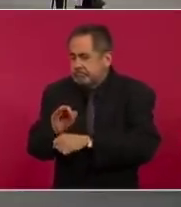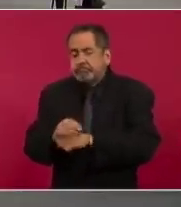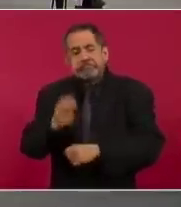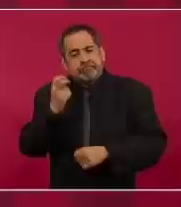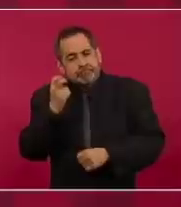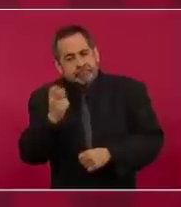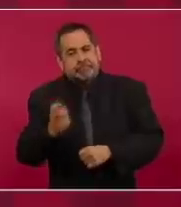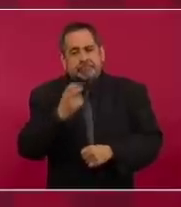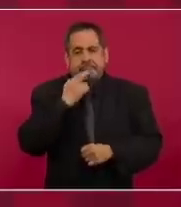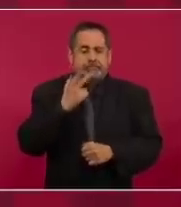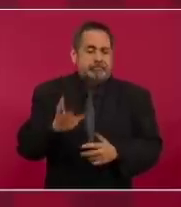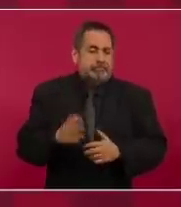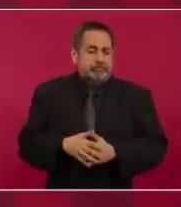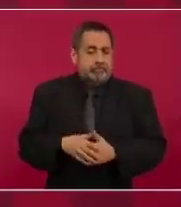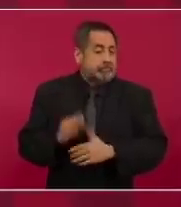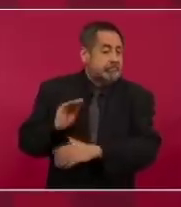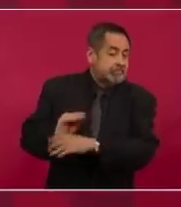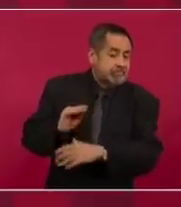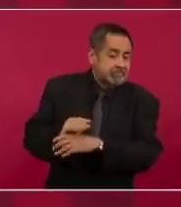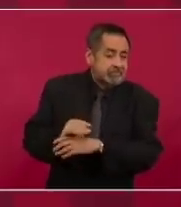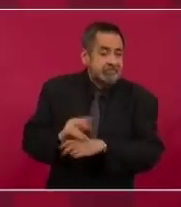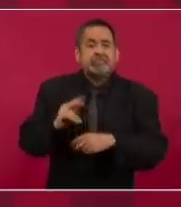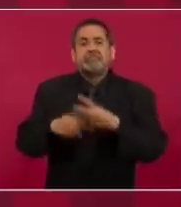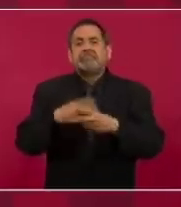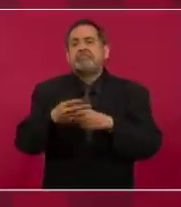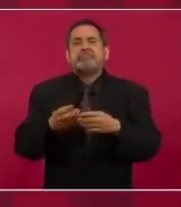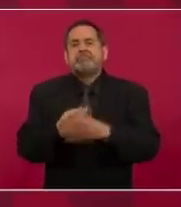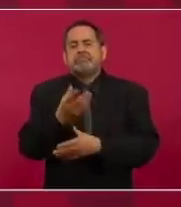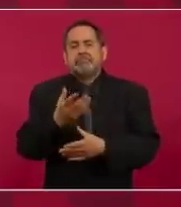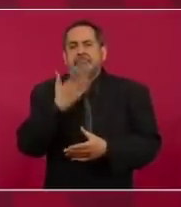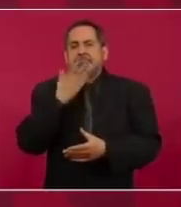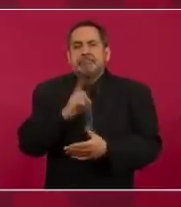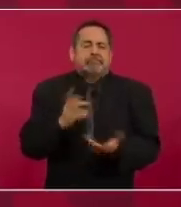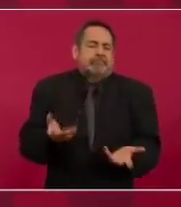¿cómo vamos a resolver las cosas? ¿Solo